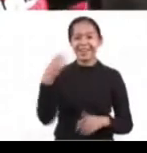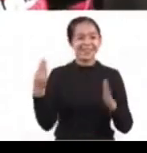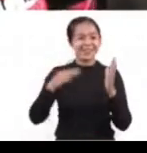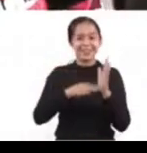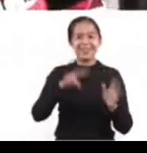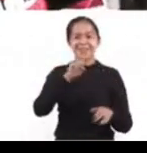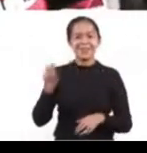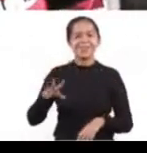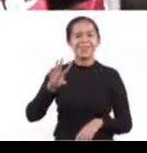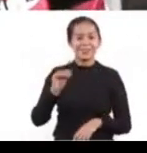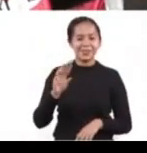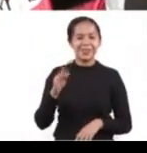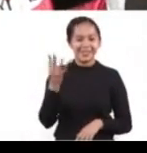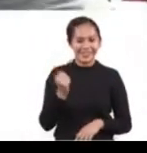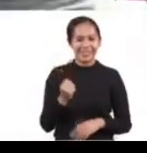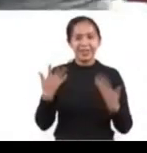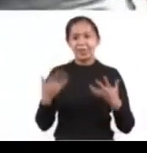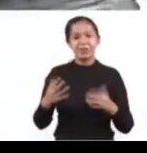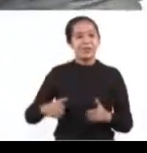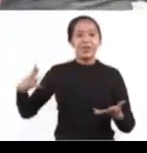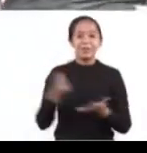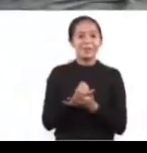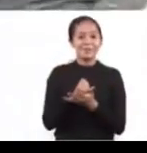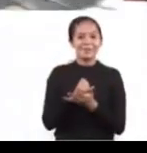que es un nuevo récord.